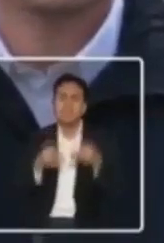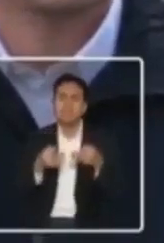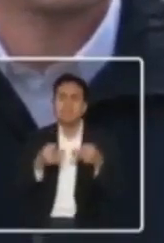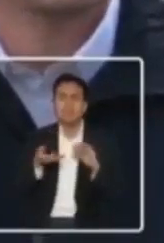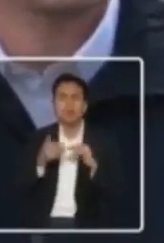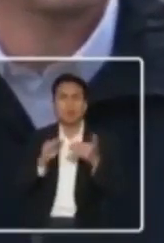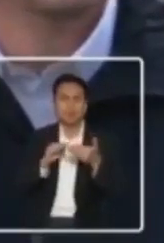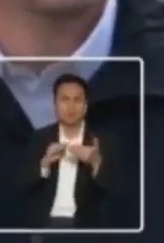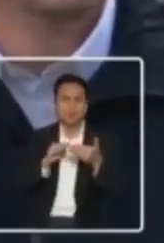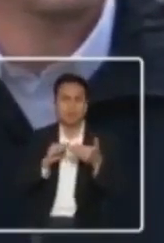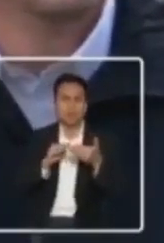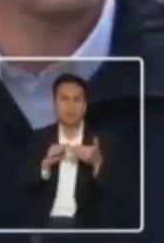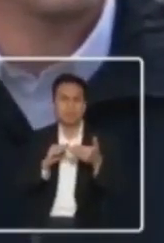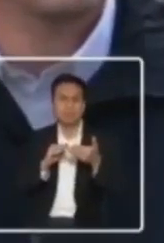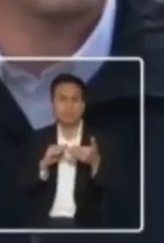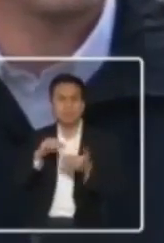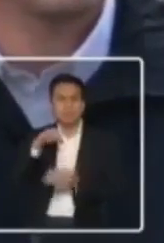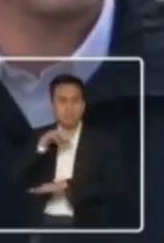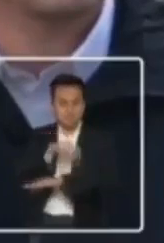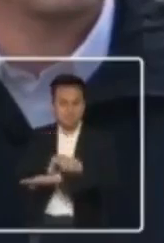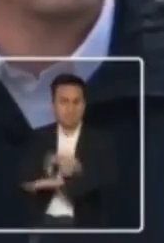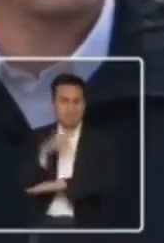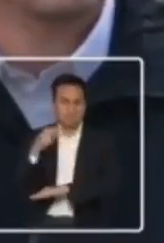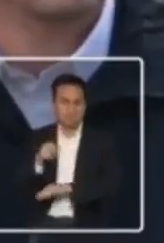la comunidad de esta región,